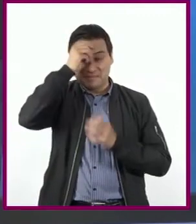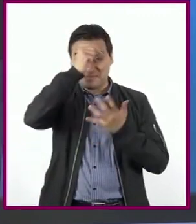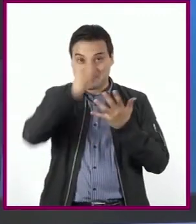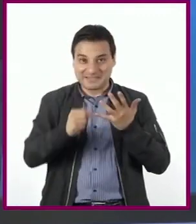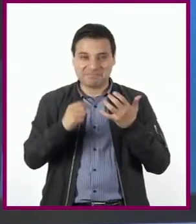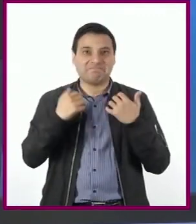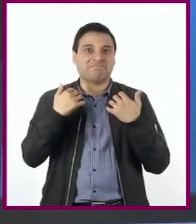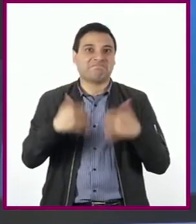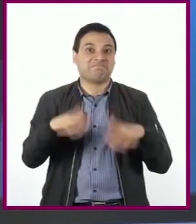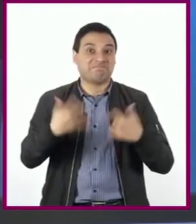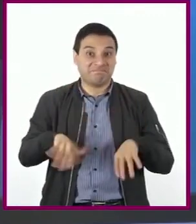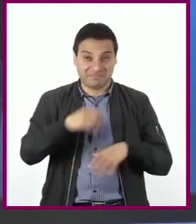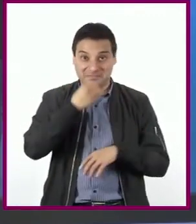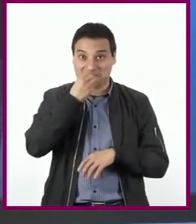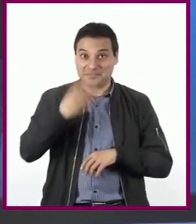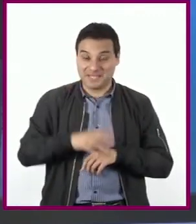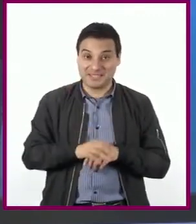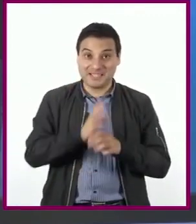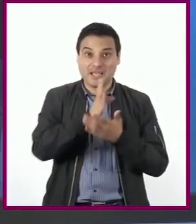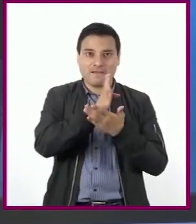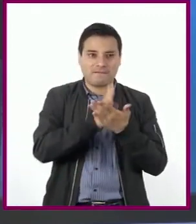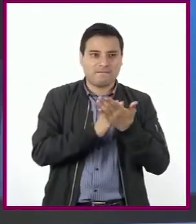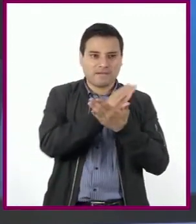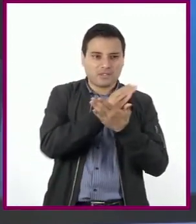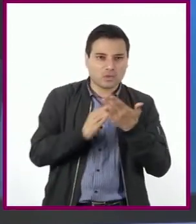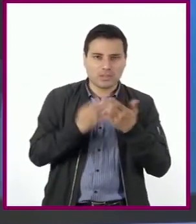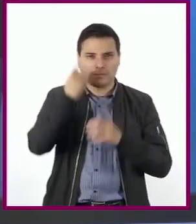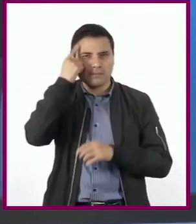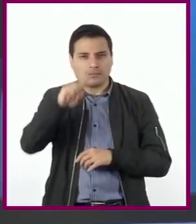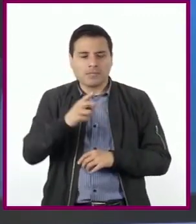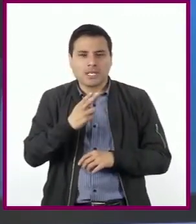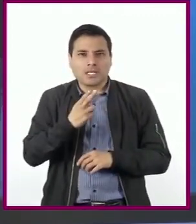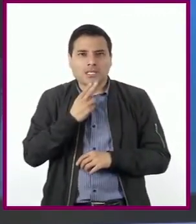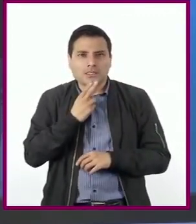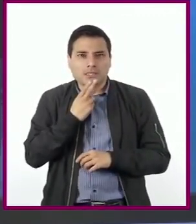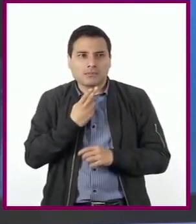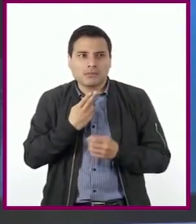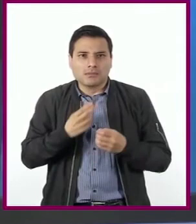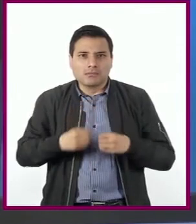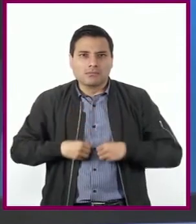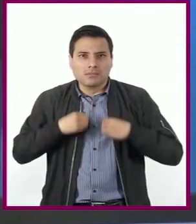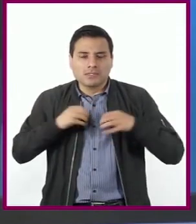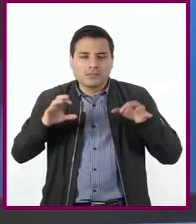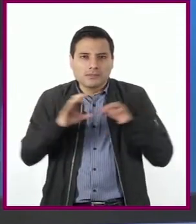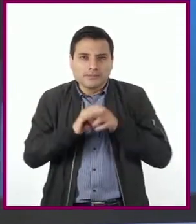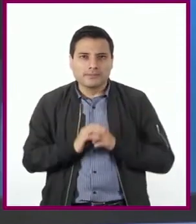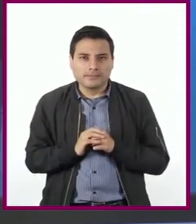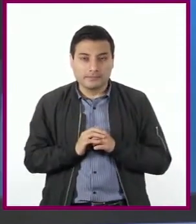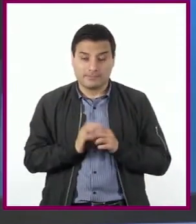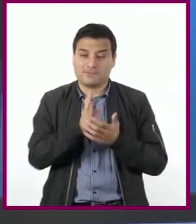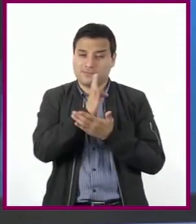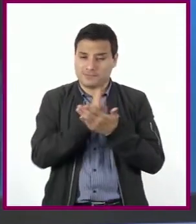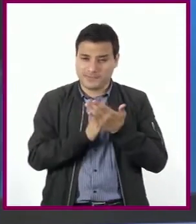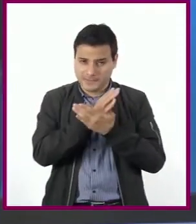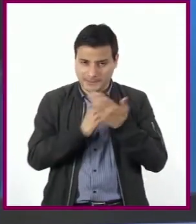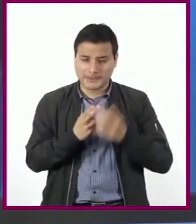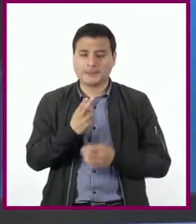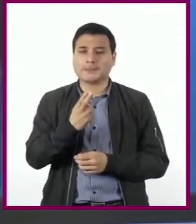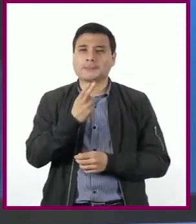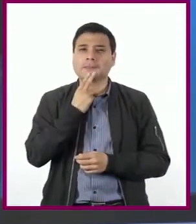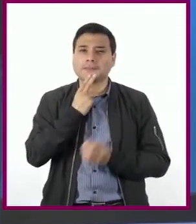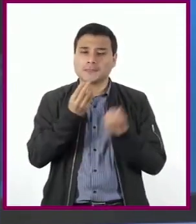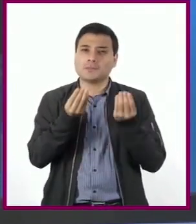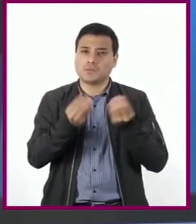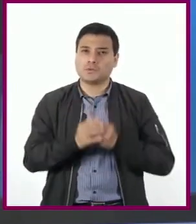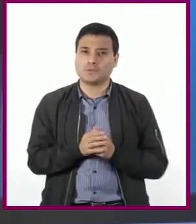de representación de las fracciones y su uso en la vida cotidiana. Las fracciones son muy útiles y, sin lugar a